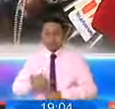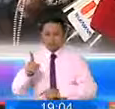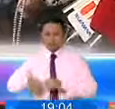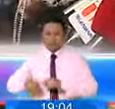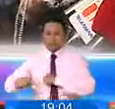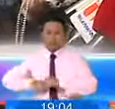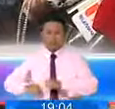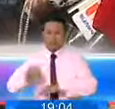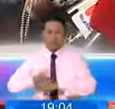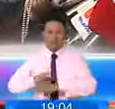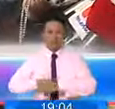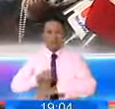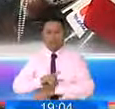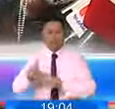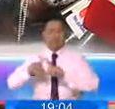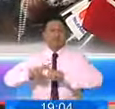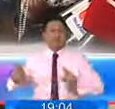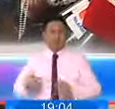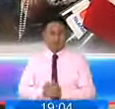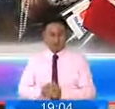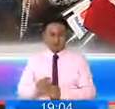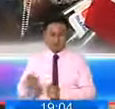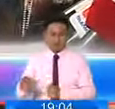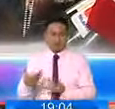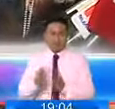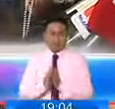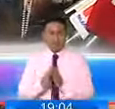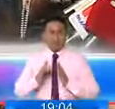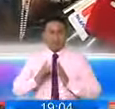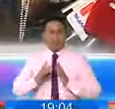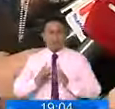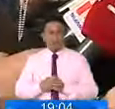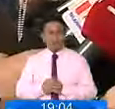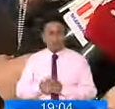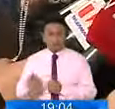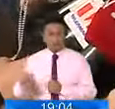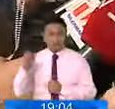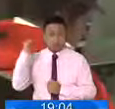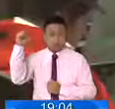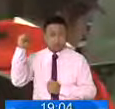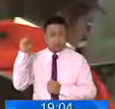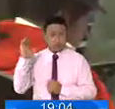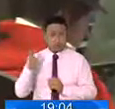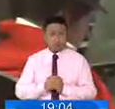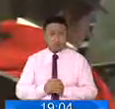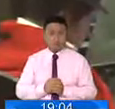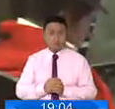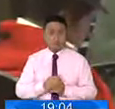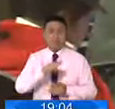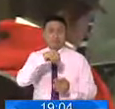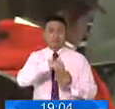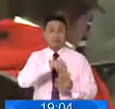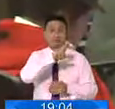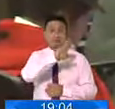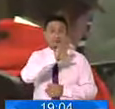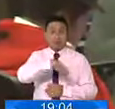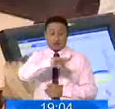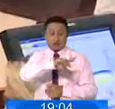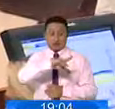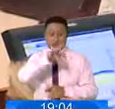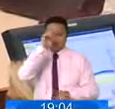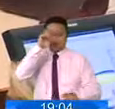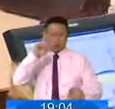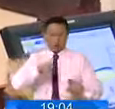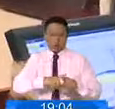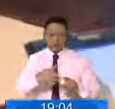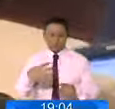vicepresidencia por un caso de fuerza mayor, cuando él ha solicitado vacaciones en el pleno ejercicio de sus derechos. Pero al interior del oficialismo hay críticas.